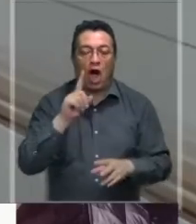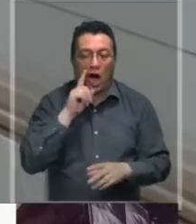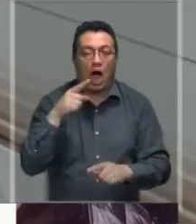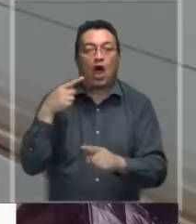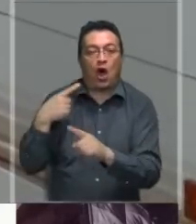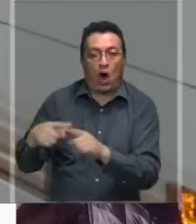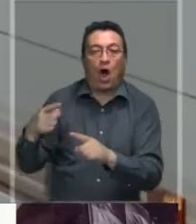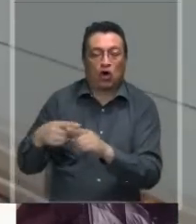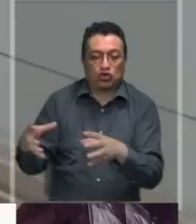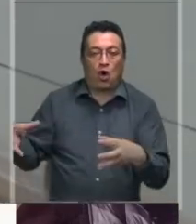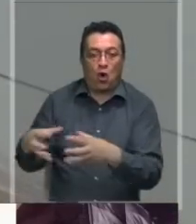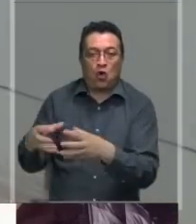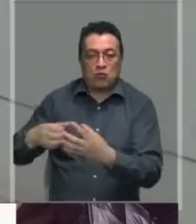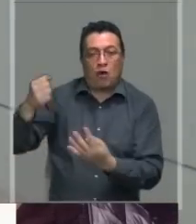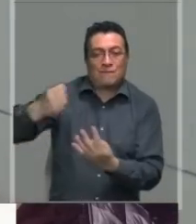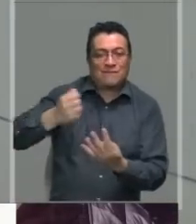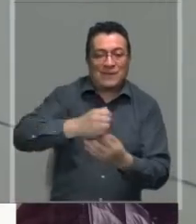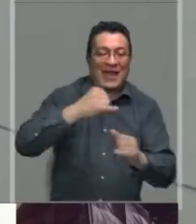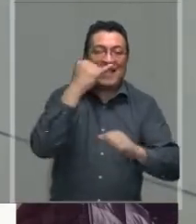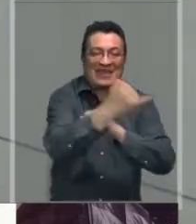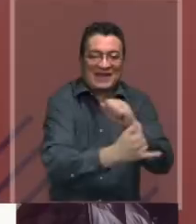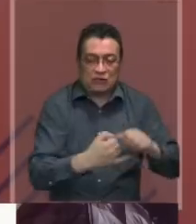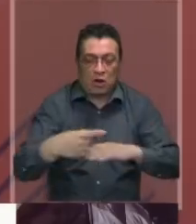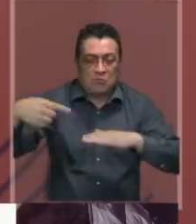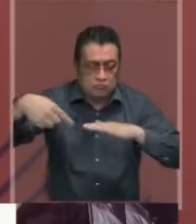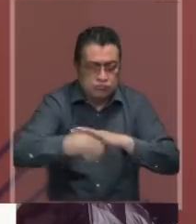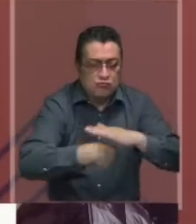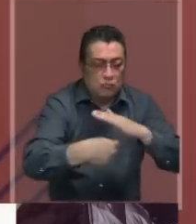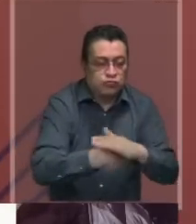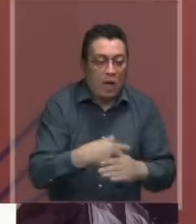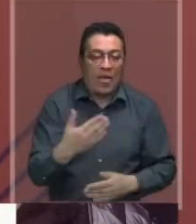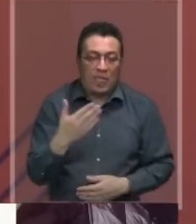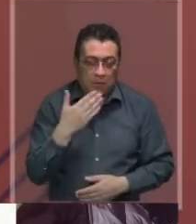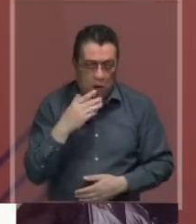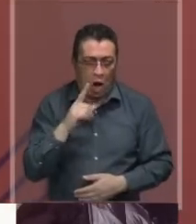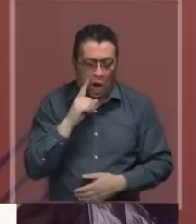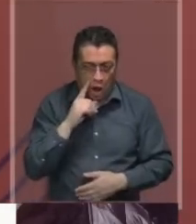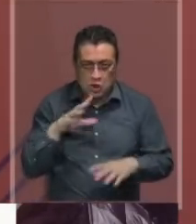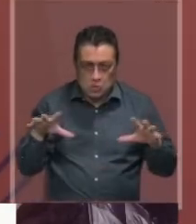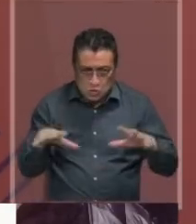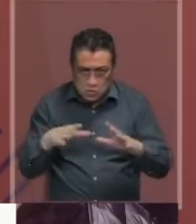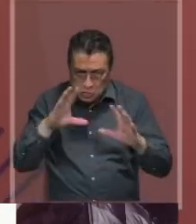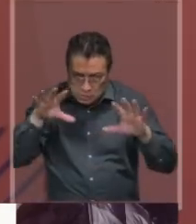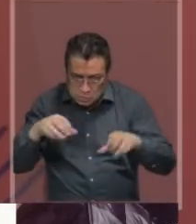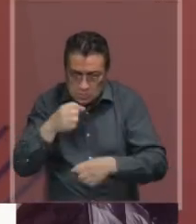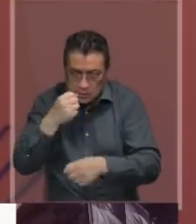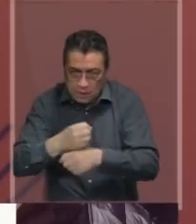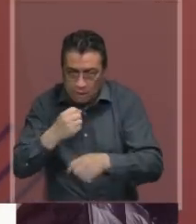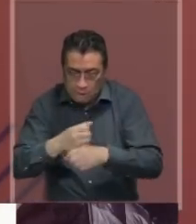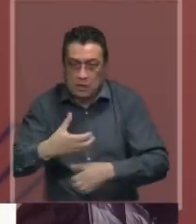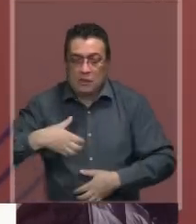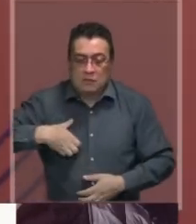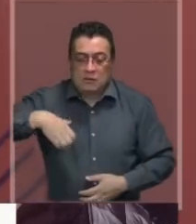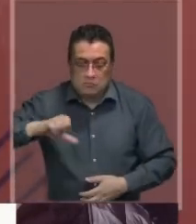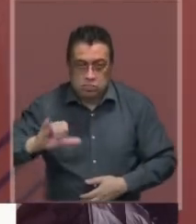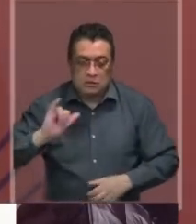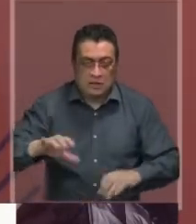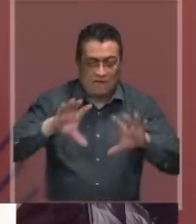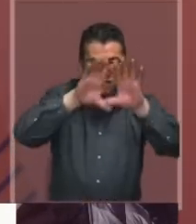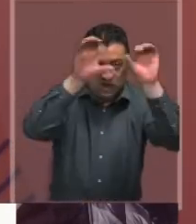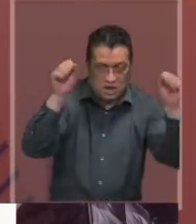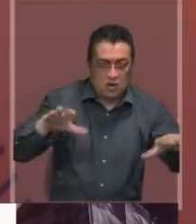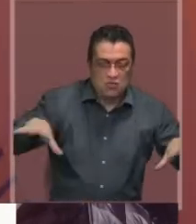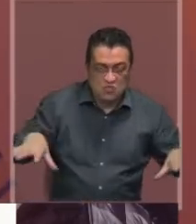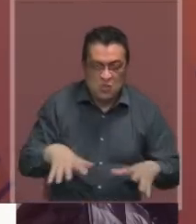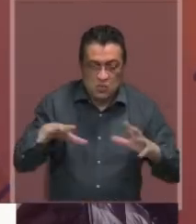otros grupos criminales internacionales que tienen también bastante ocupados a los funcionarios policiales y de la fiscalía.